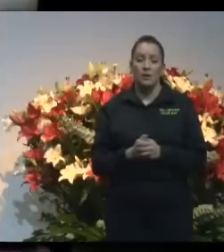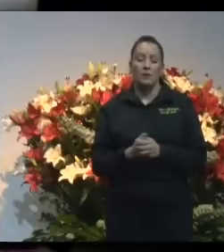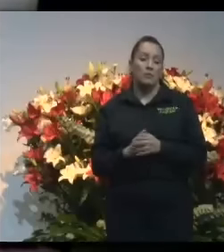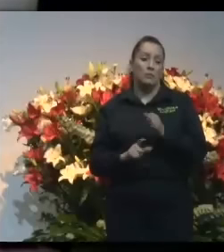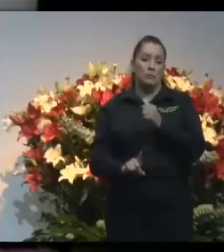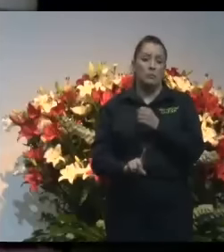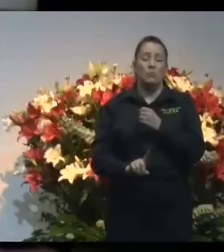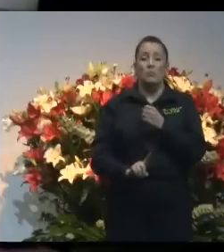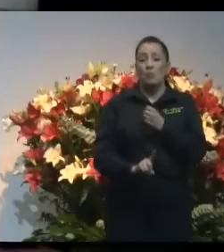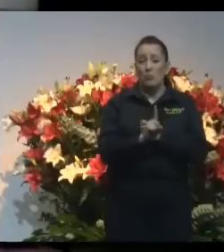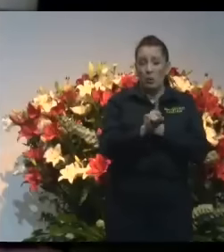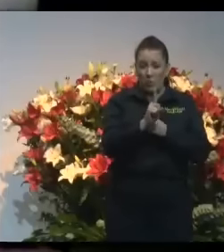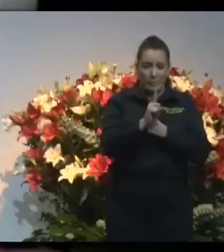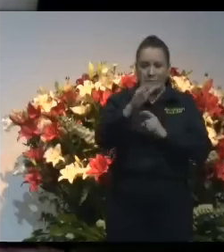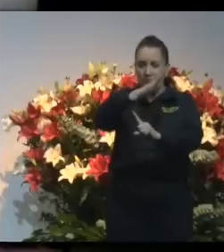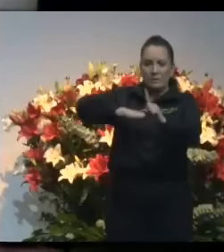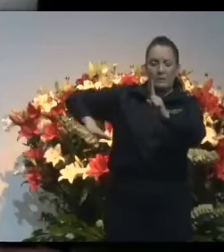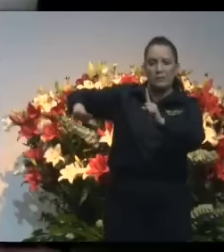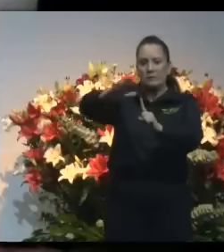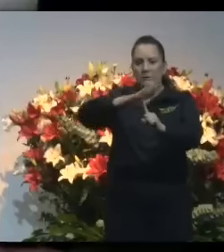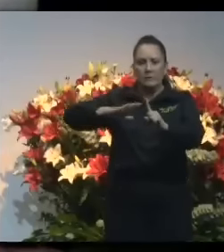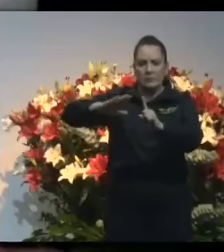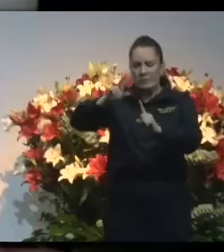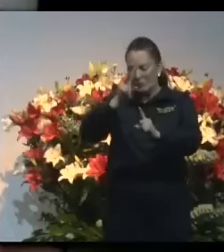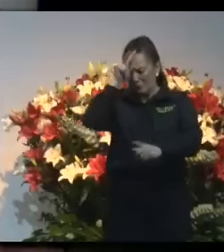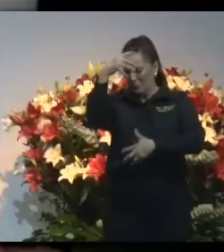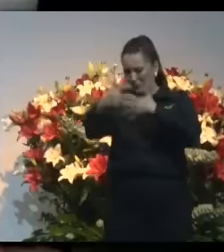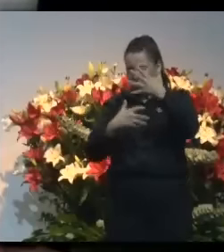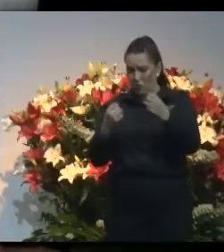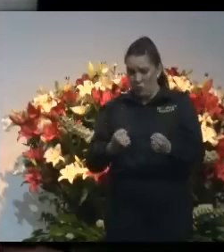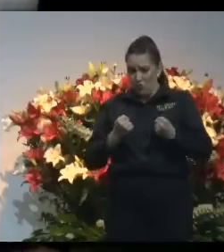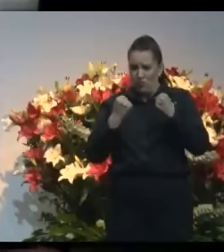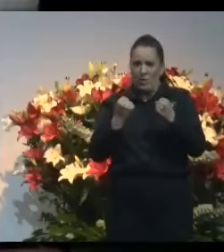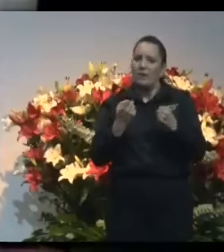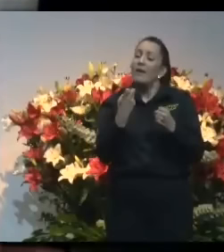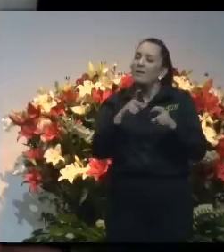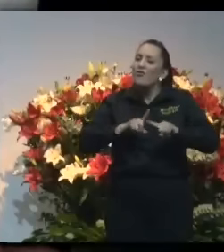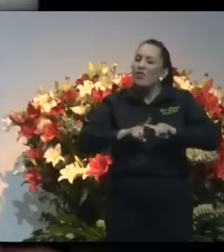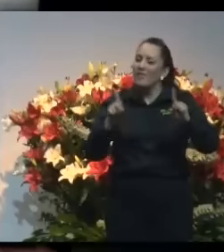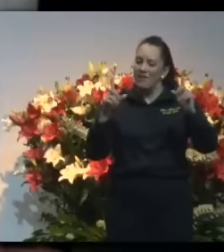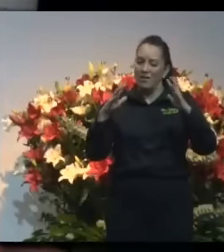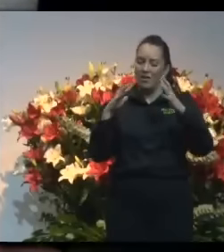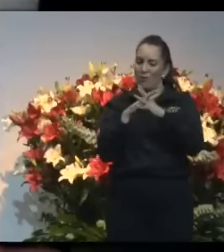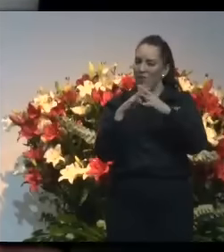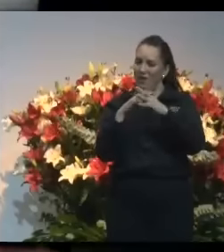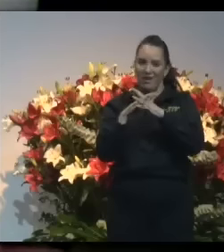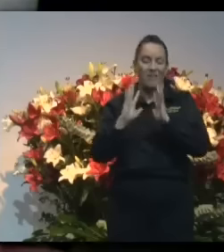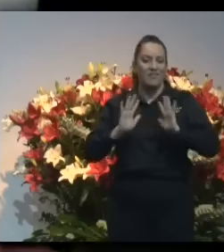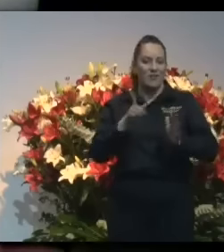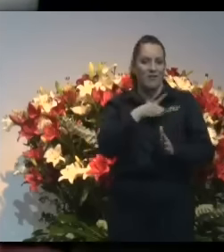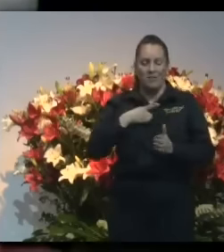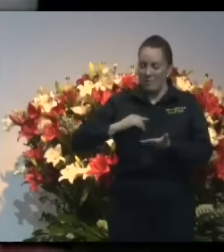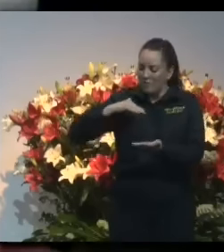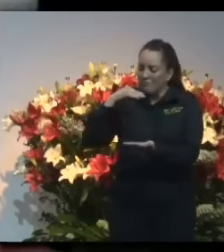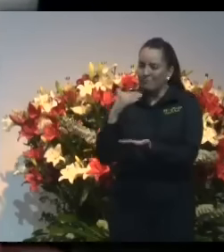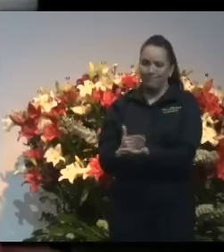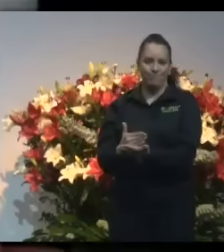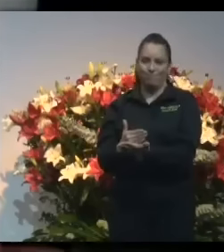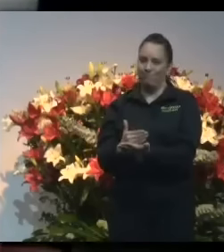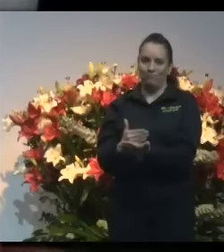terrorista y otra cosa es una guerra que me parece que tiene que parar. Y en ese sentido no